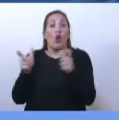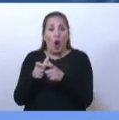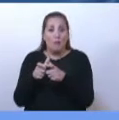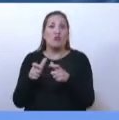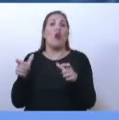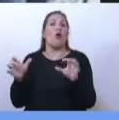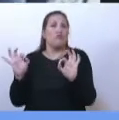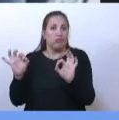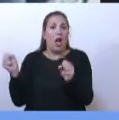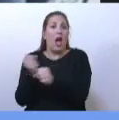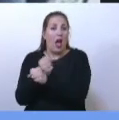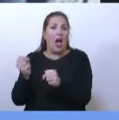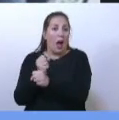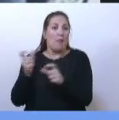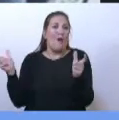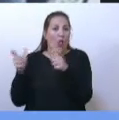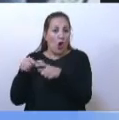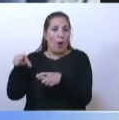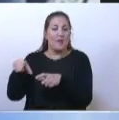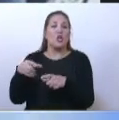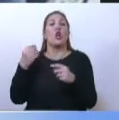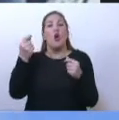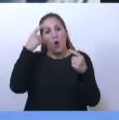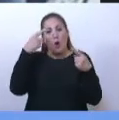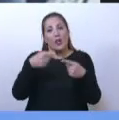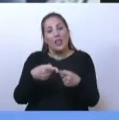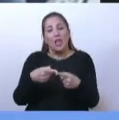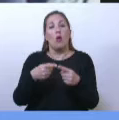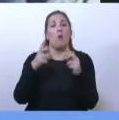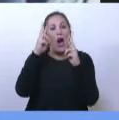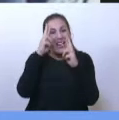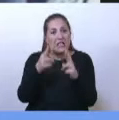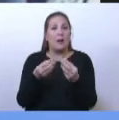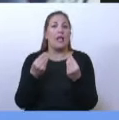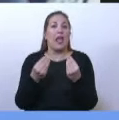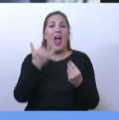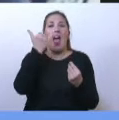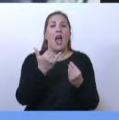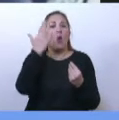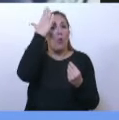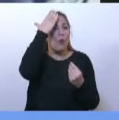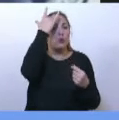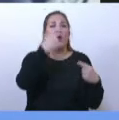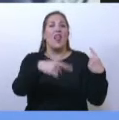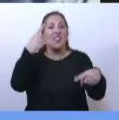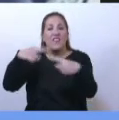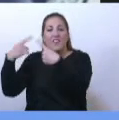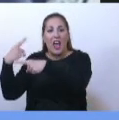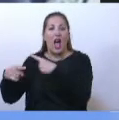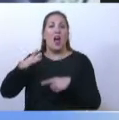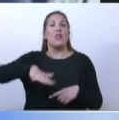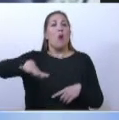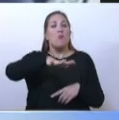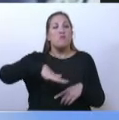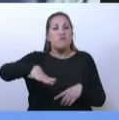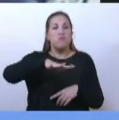comisión de salud tiene por objeto respetando la diversidad cultural de nuestros pueblos originarios